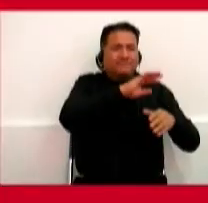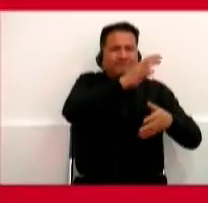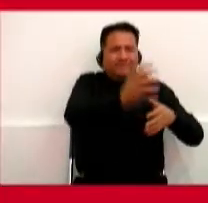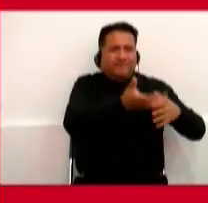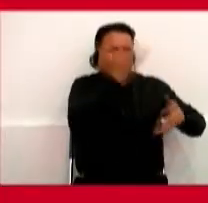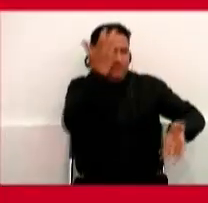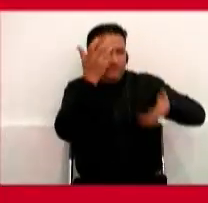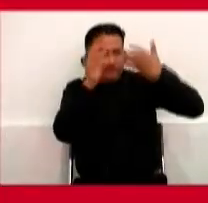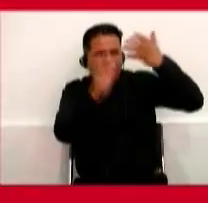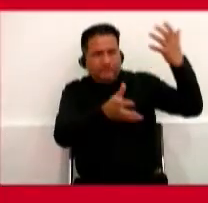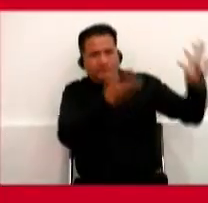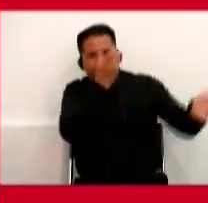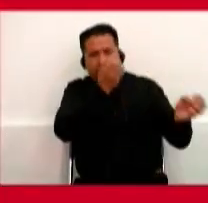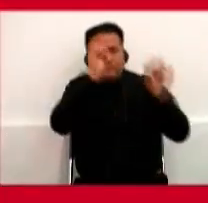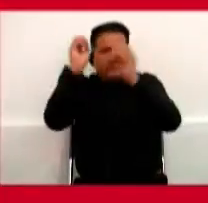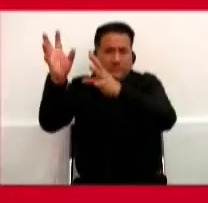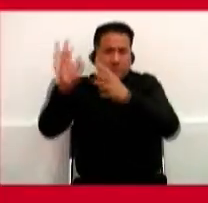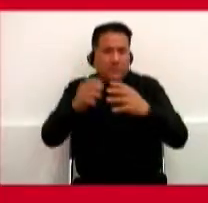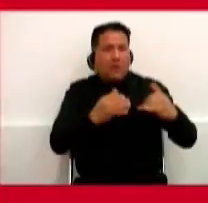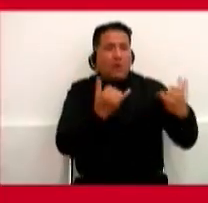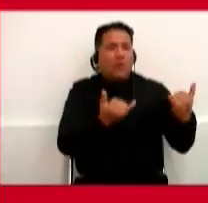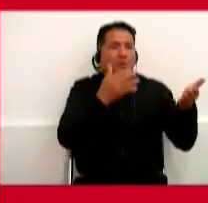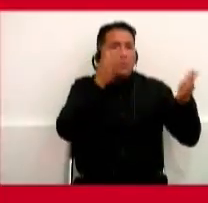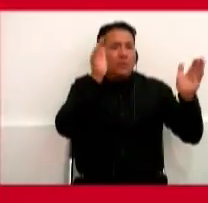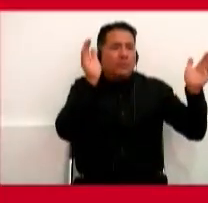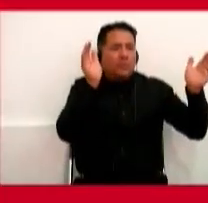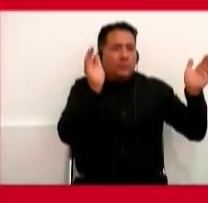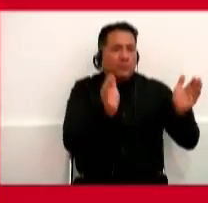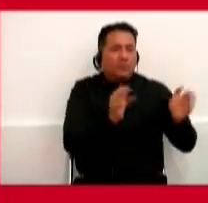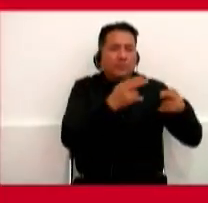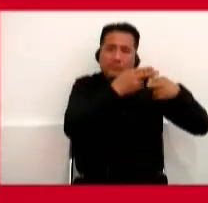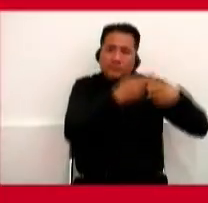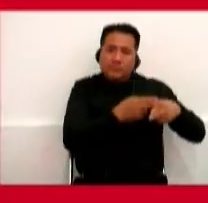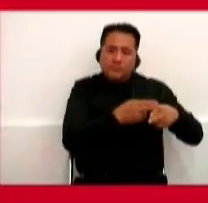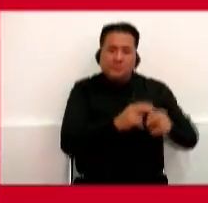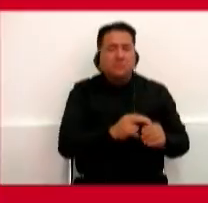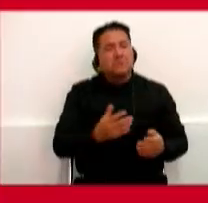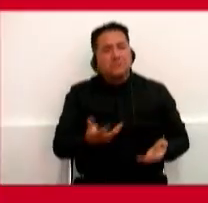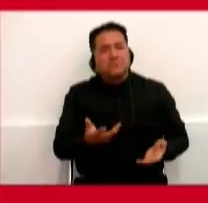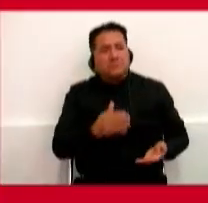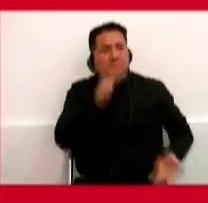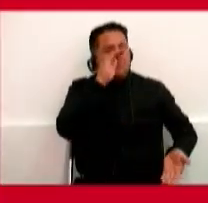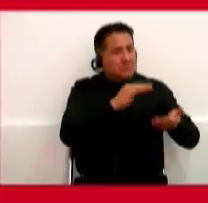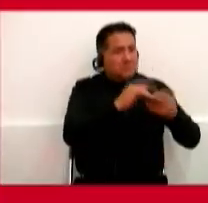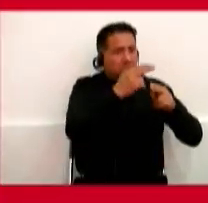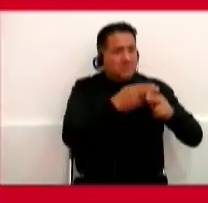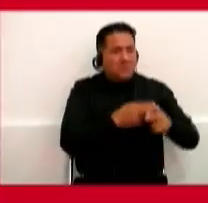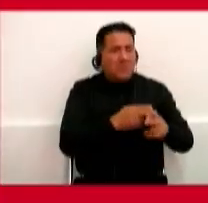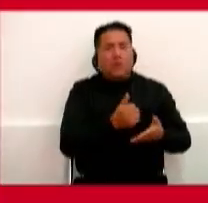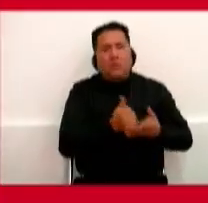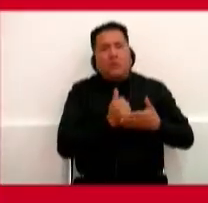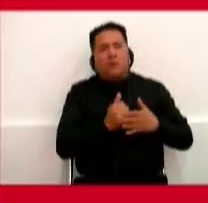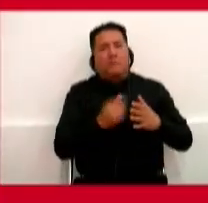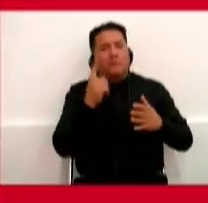Entonces, con eso nosotros controlamos. Ahora, con los OEM hemos trabajado gradualmente, hacemos pesajes con los